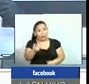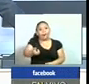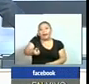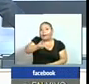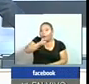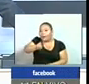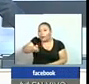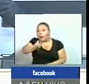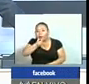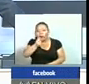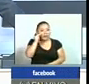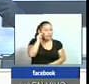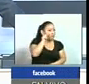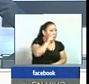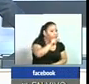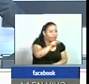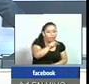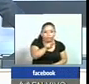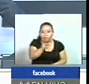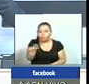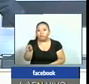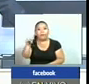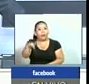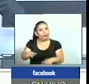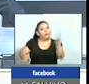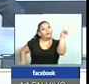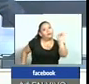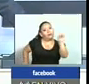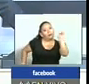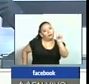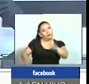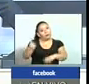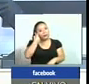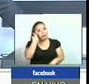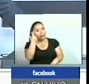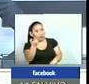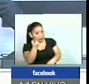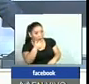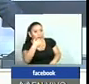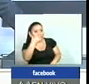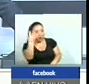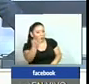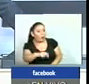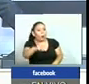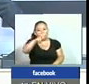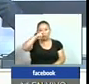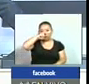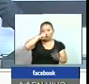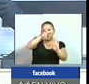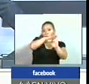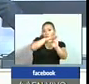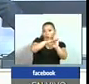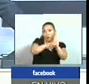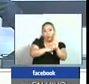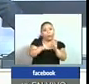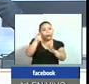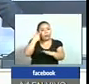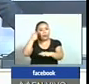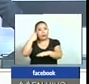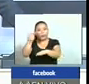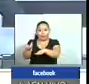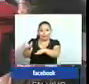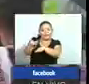equipos hizo un recorrido por diversos puntos de San Salvador para verificar el cumplimiento de los protocolos de bioseguridad dentro de las unidades.